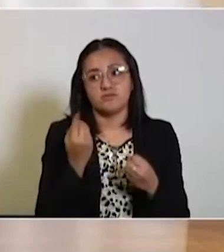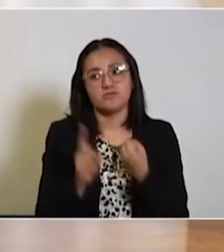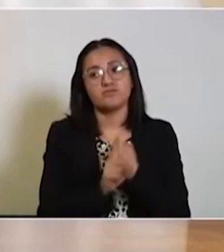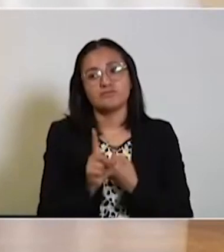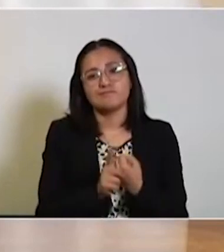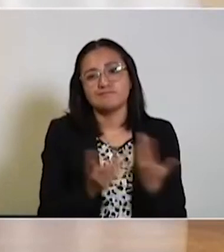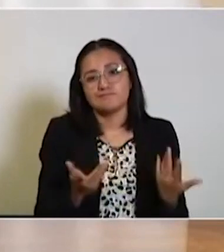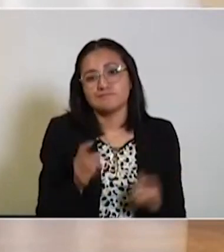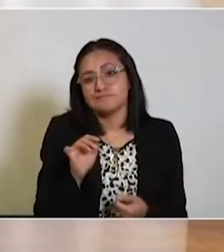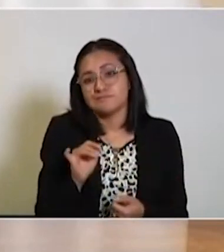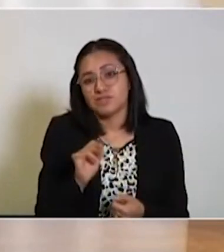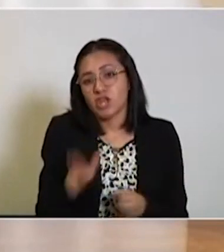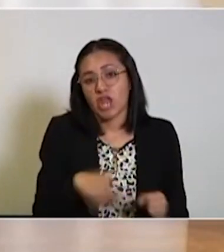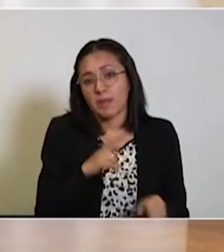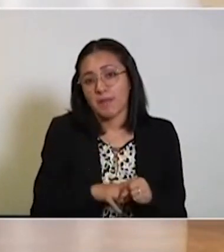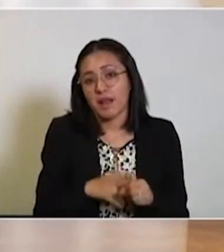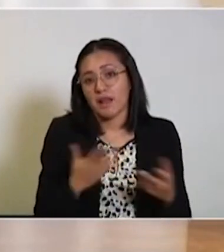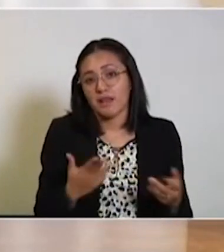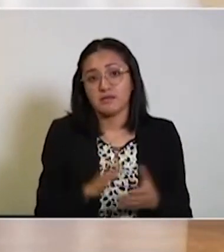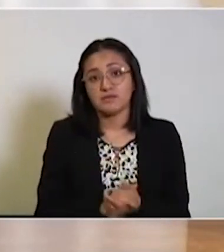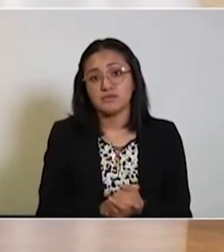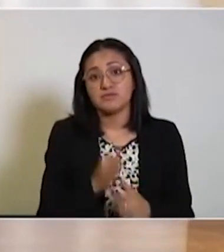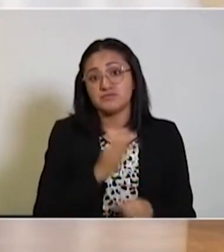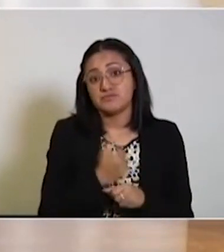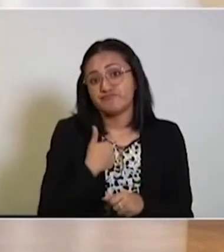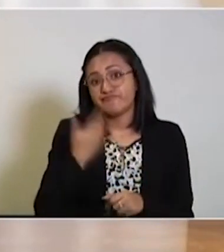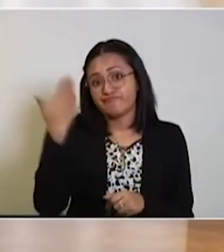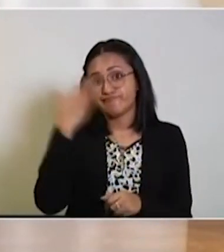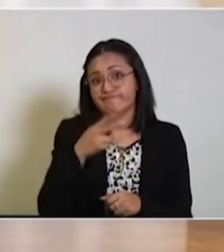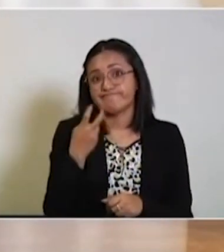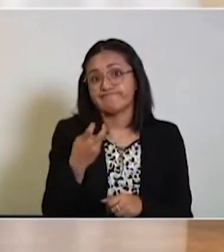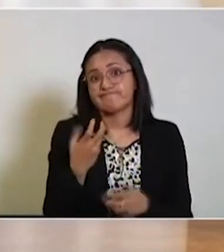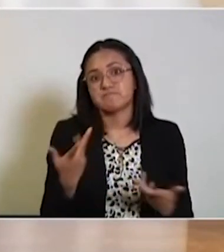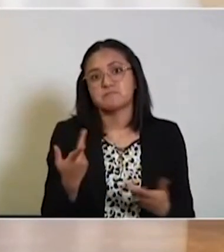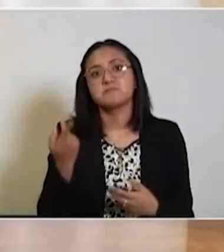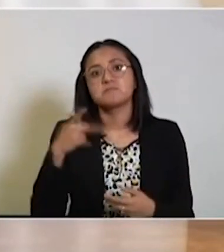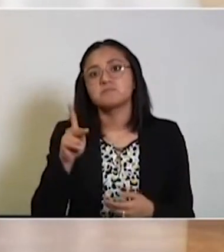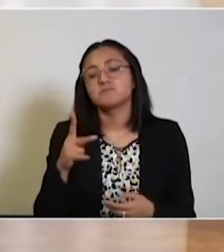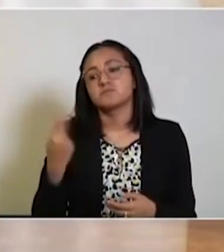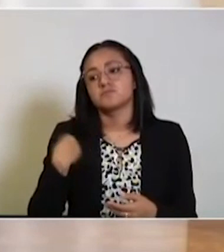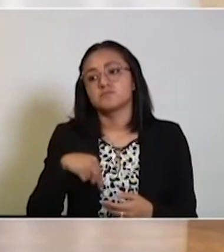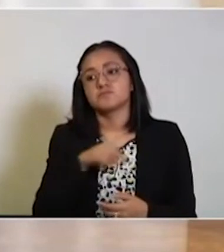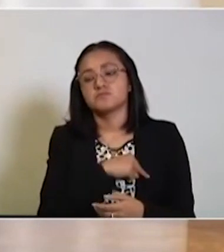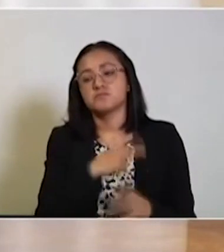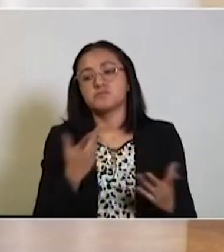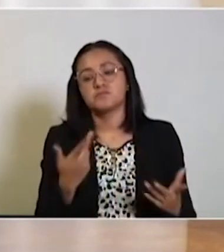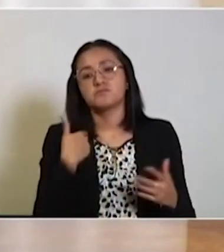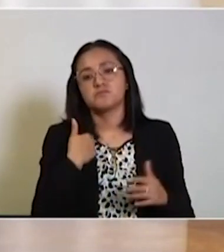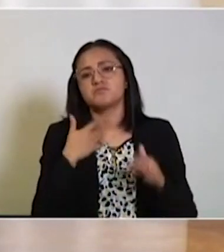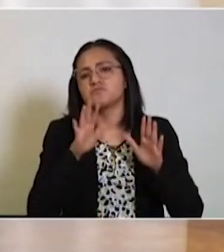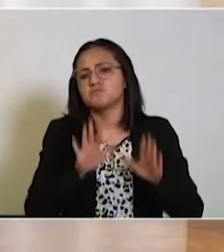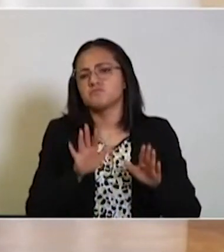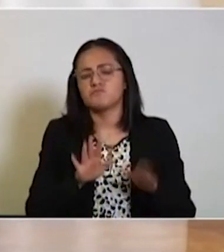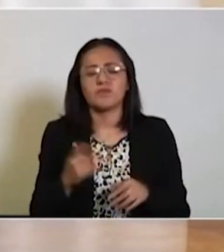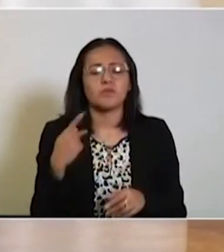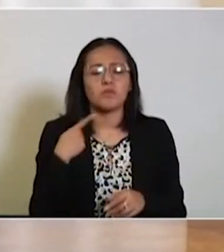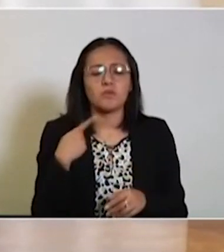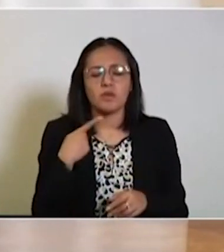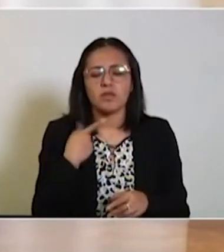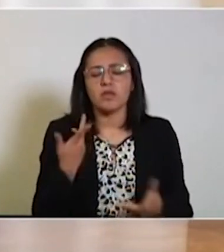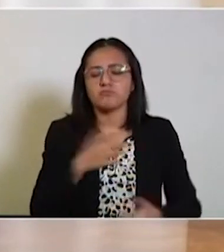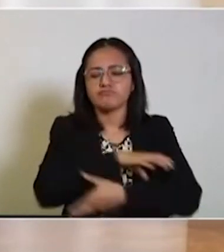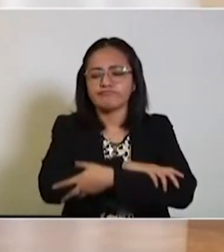problemas, y eso lo sabemos, pero nosotros mantenemos una política de